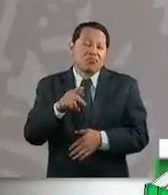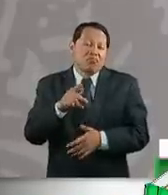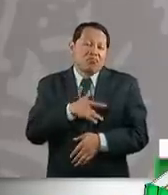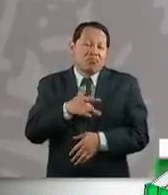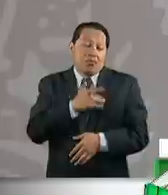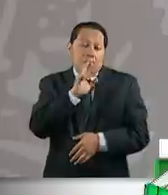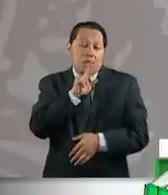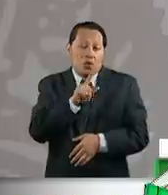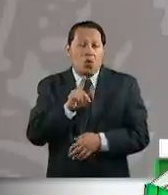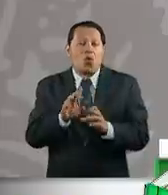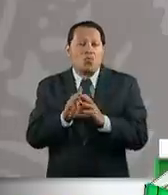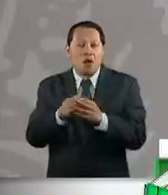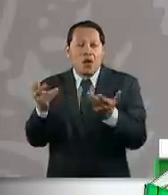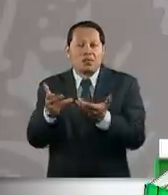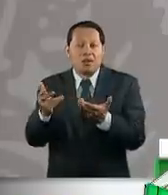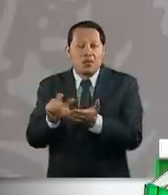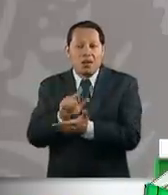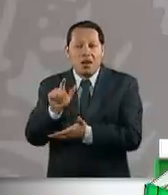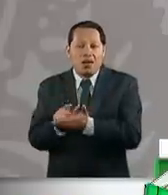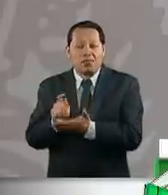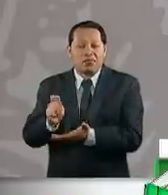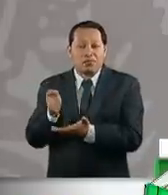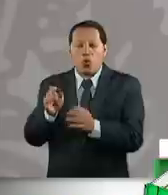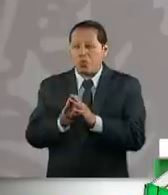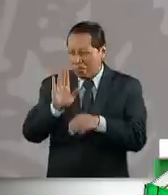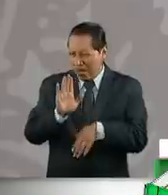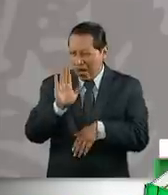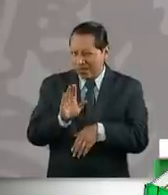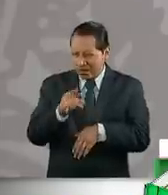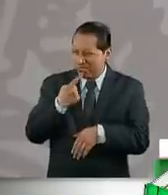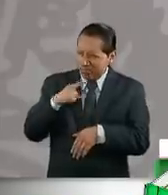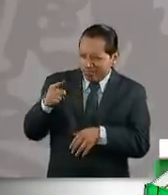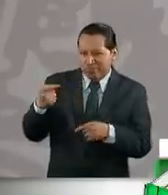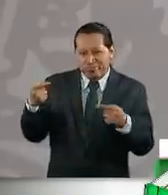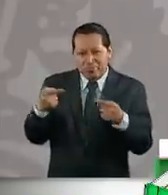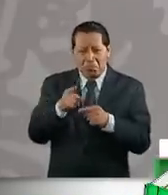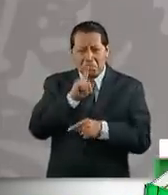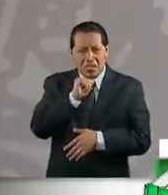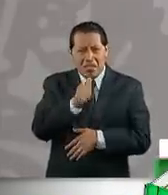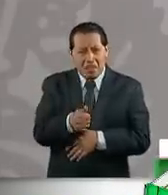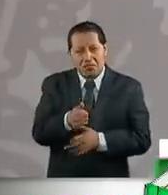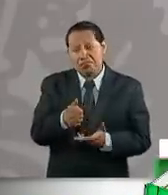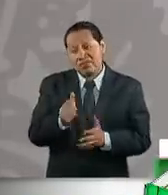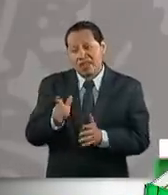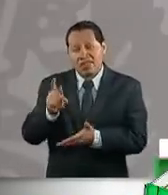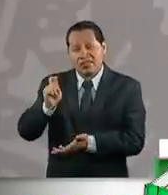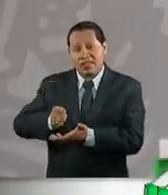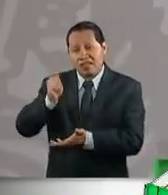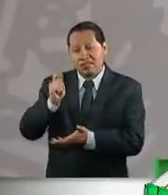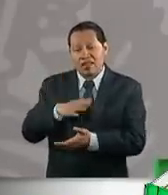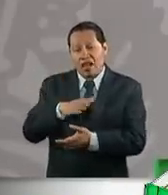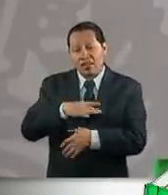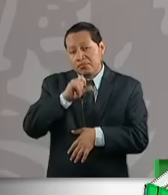una salida legal como si estuviéramos dirimiendo un juicio que no estamos dirimiéndolo. Ya hay una sentencia, era